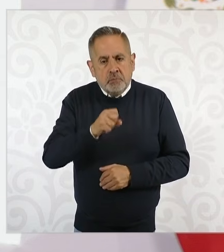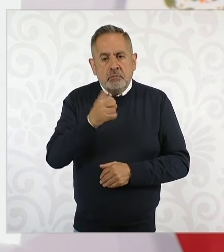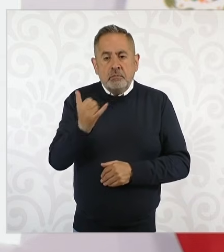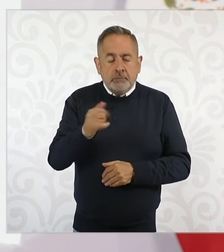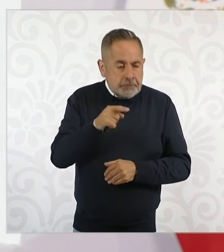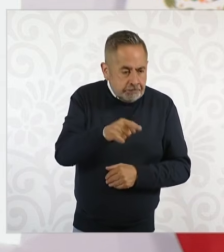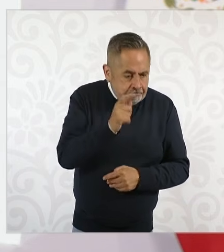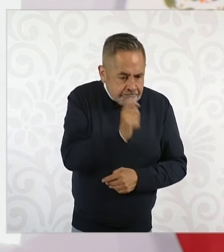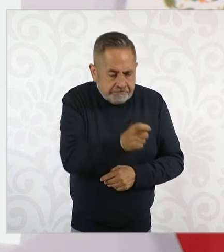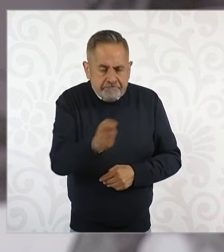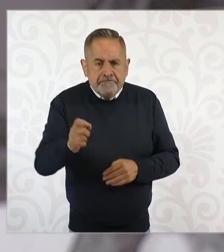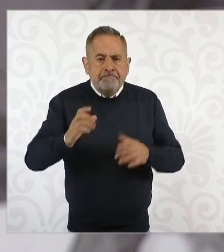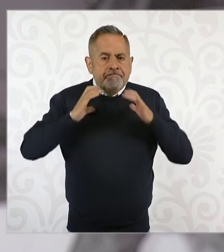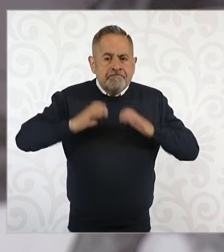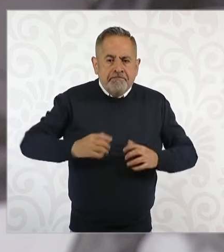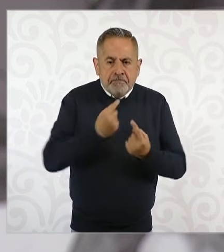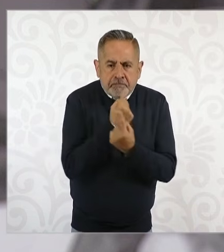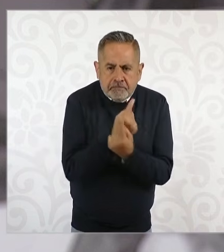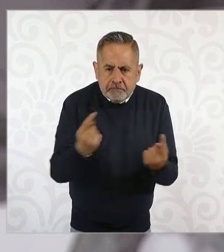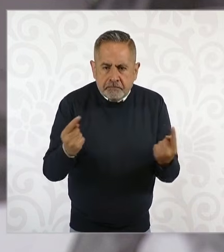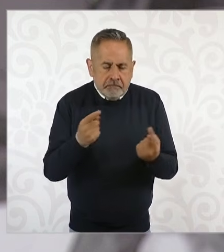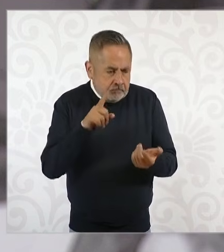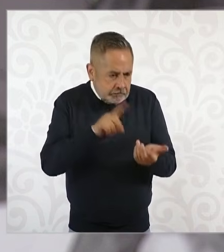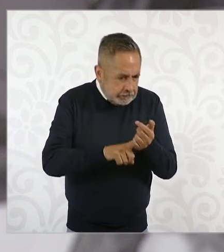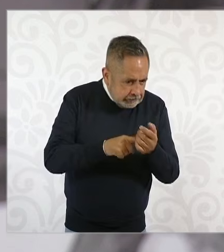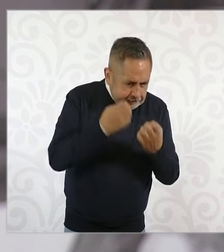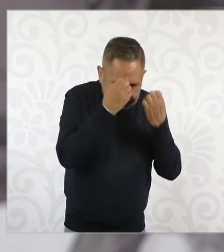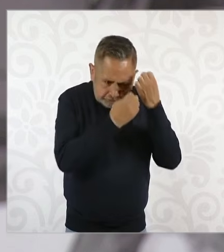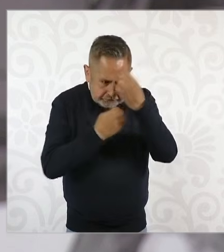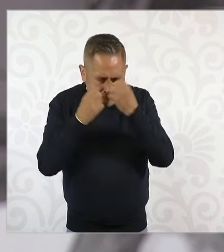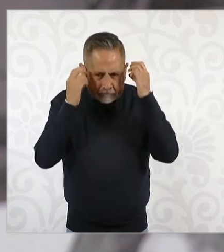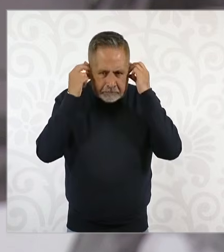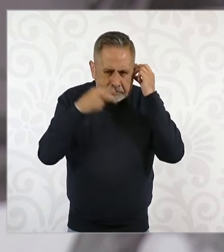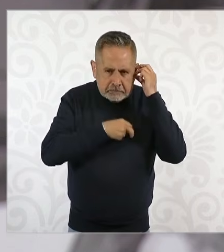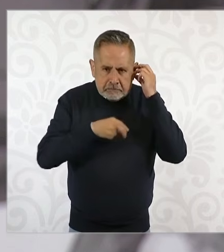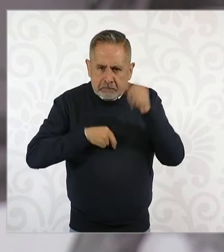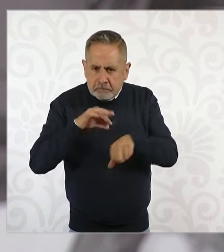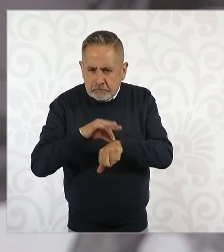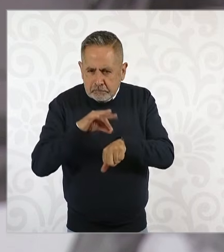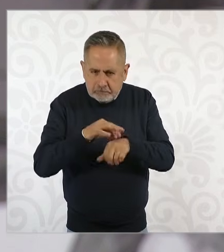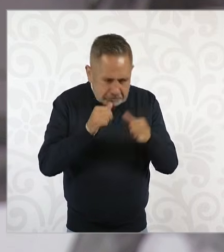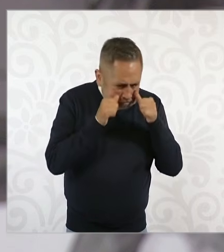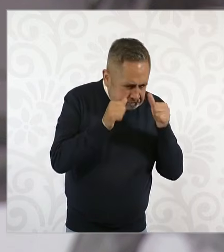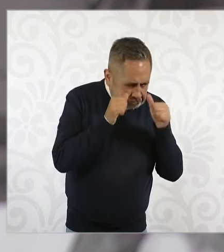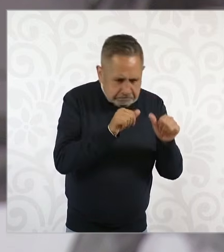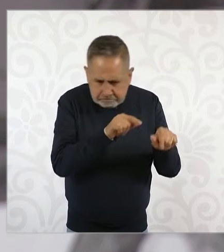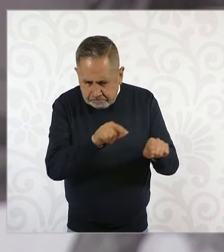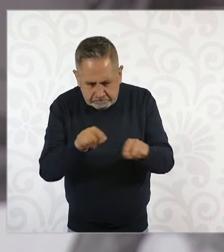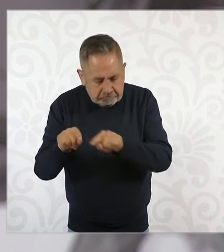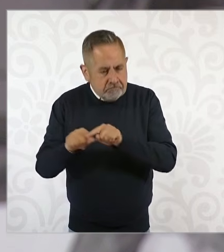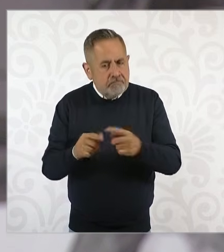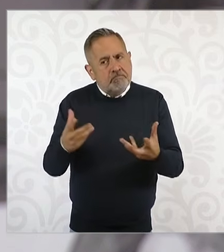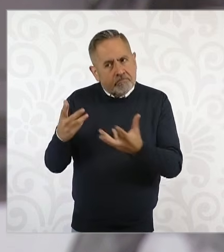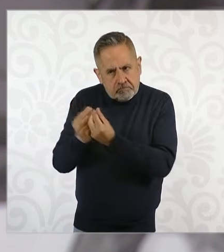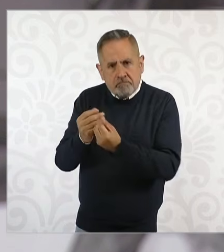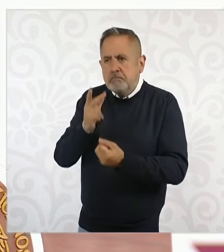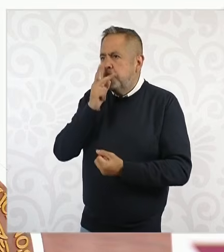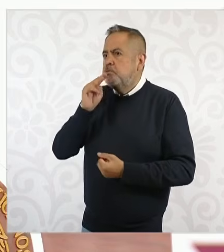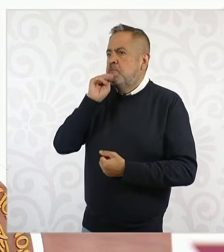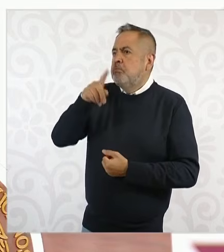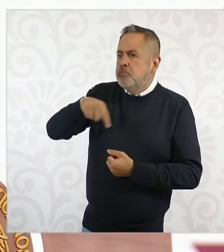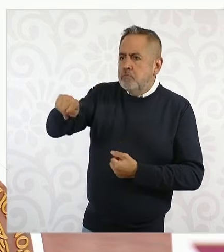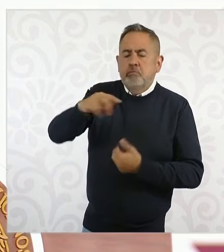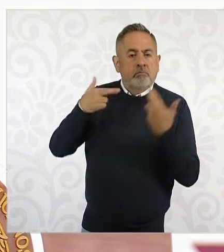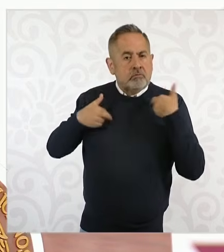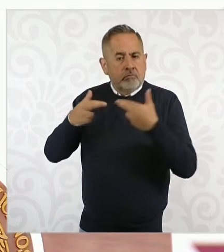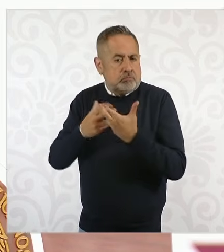reconocimiento de en qué condición está la infancia en nuestro país y trabajar conjuntamente madres y padres de familia, el gobierno y maestras